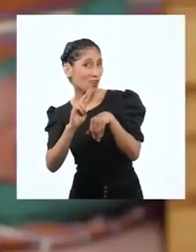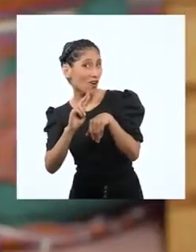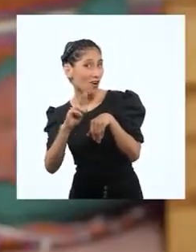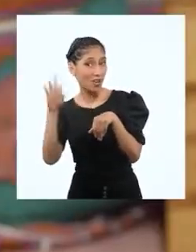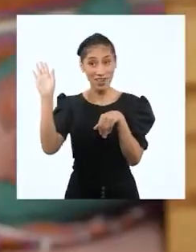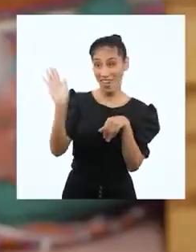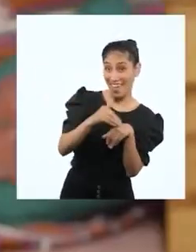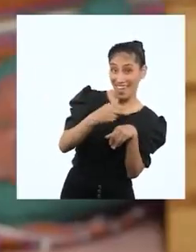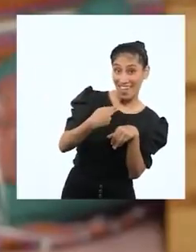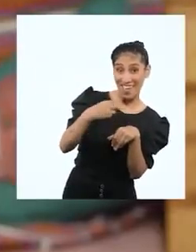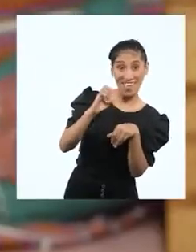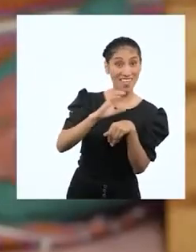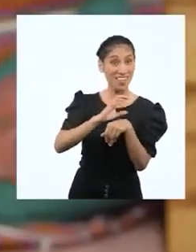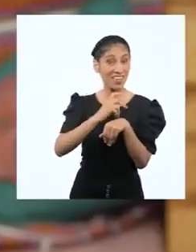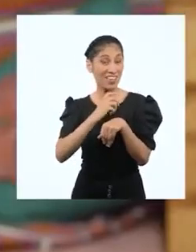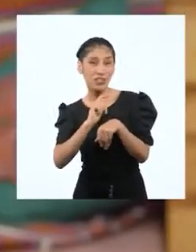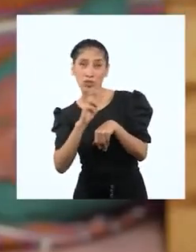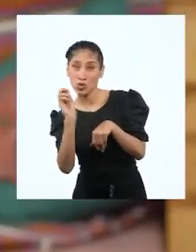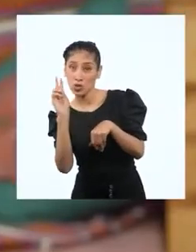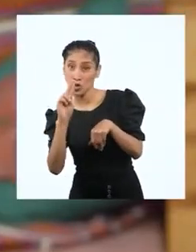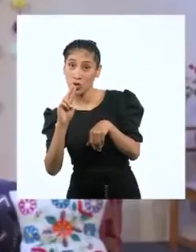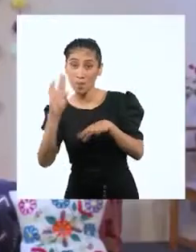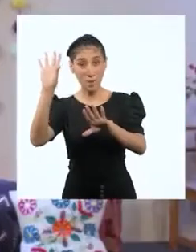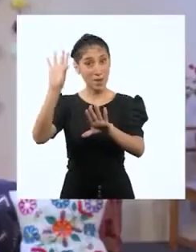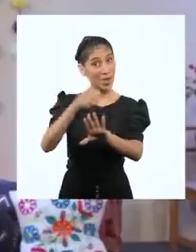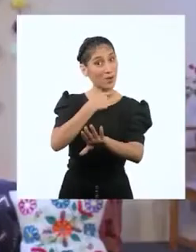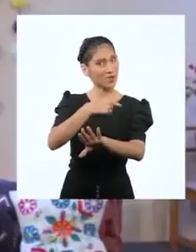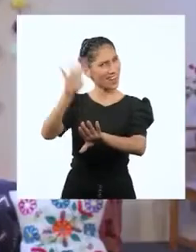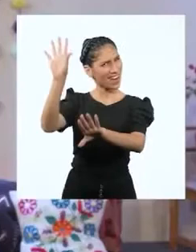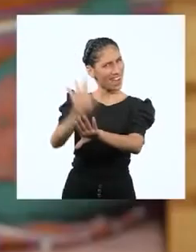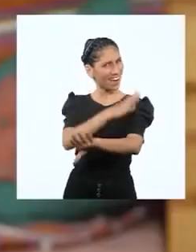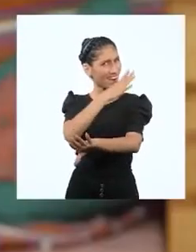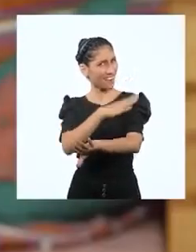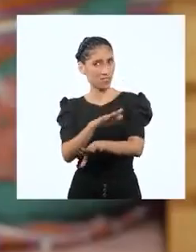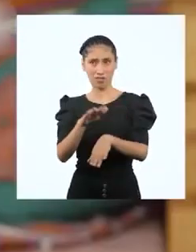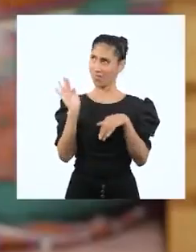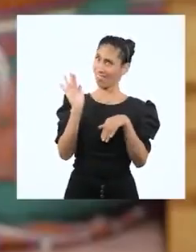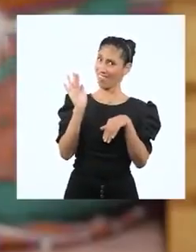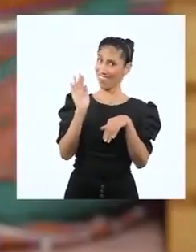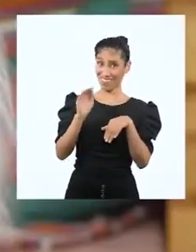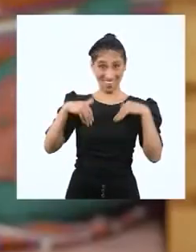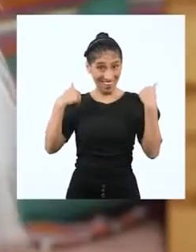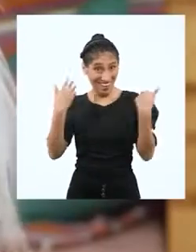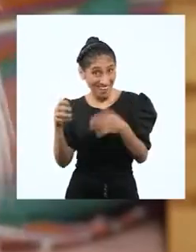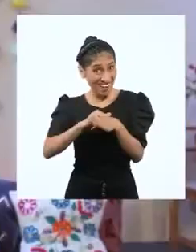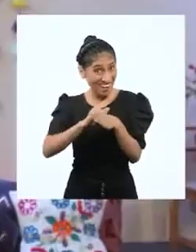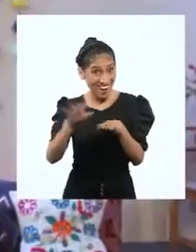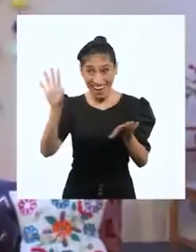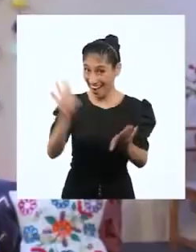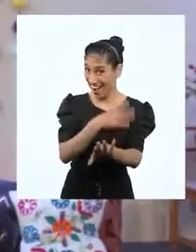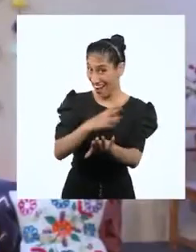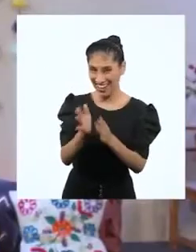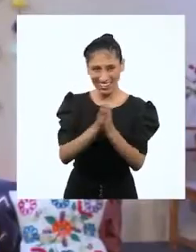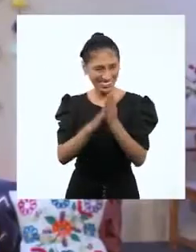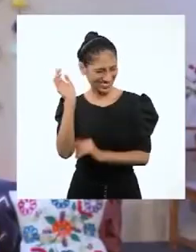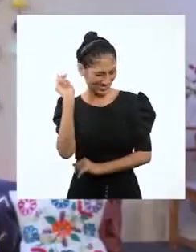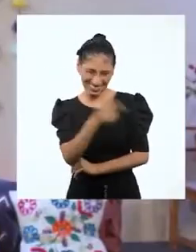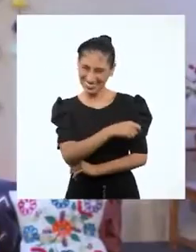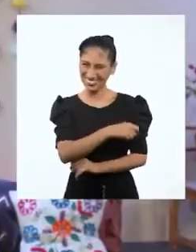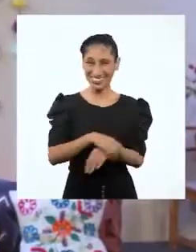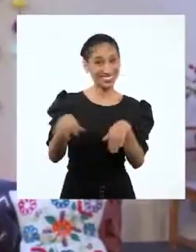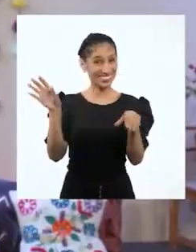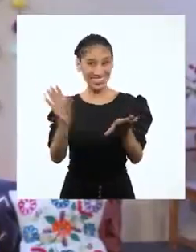¡Héctor! ¡A mí me encanta la canción Congelados! ¿Podemos calentar con esa? ¡Claro!